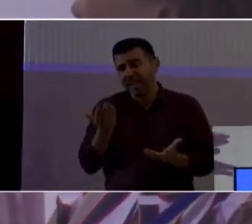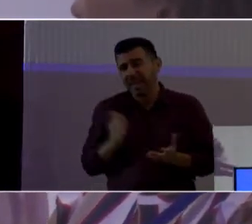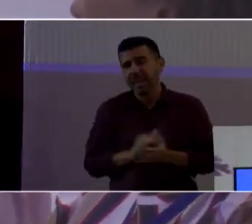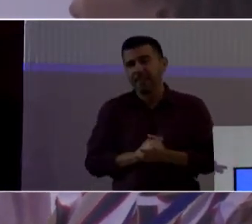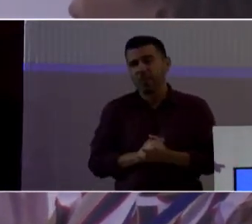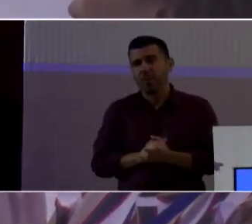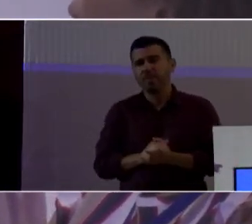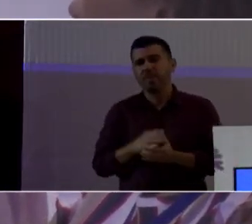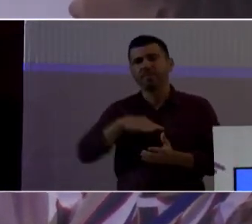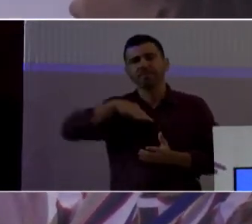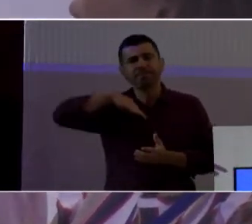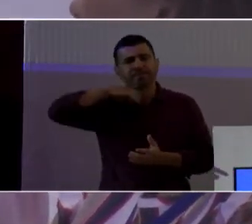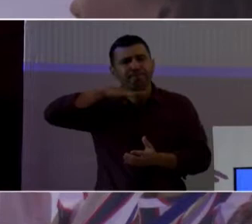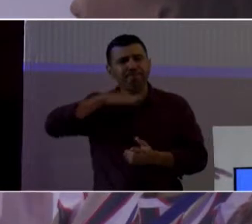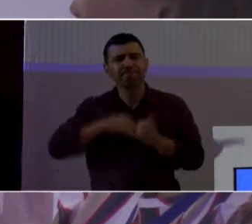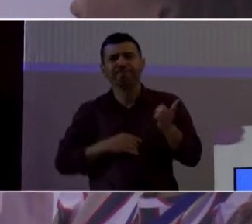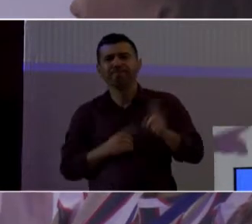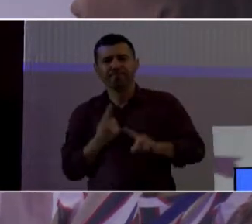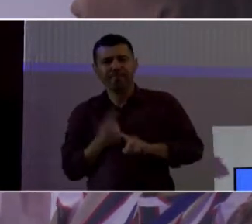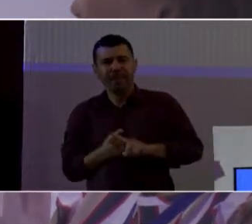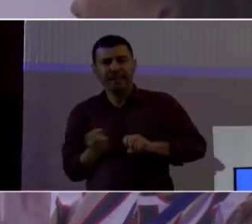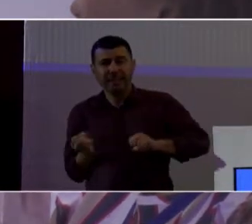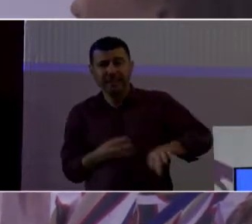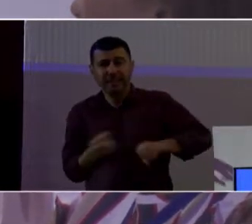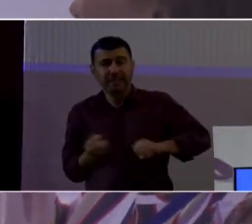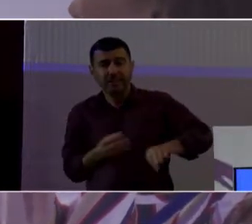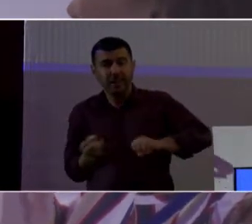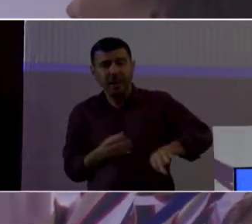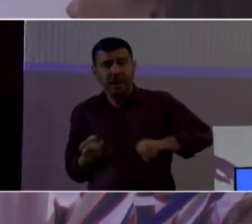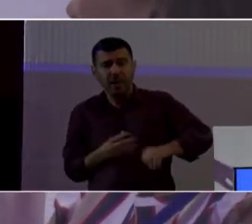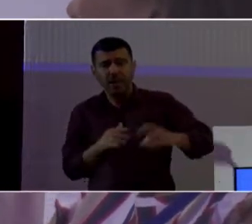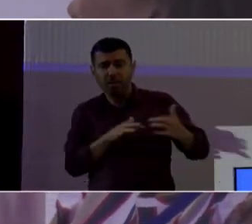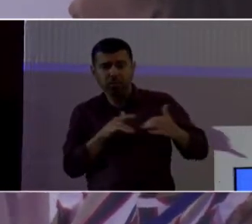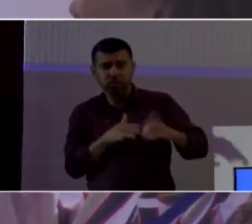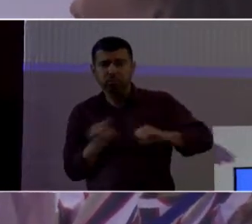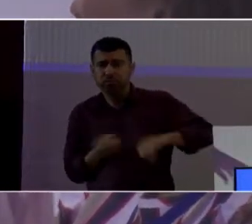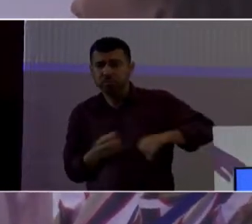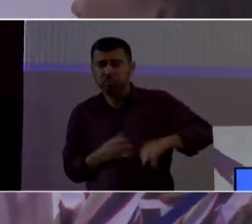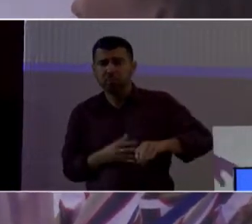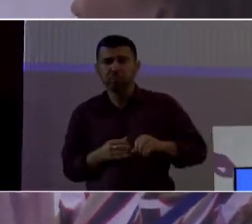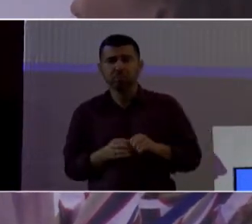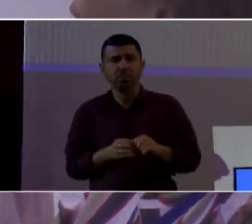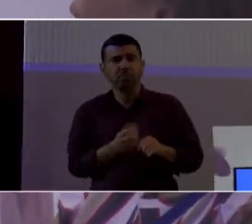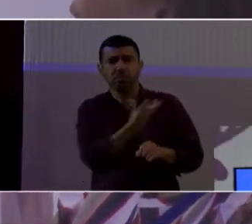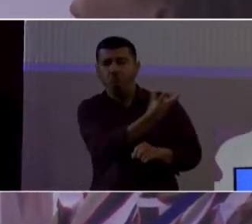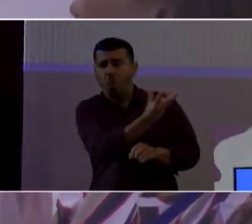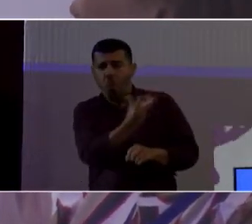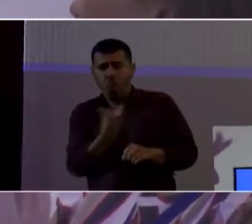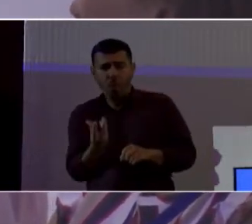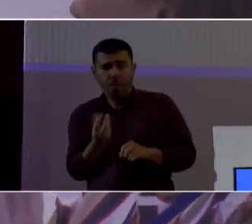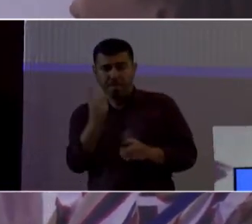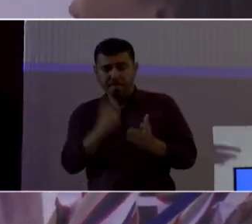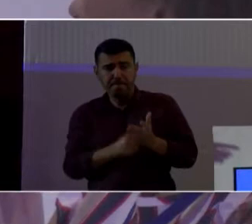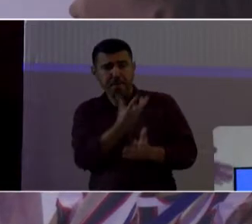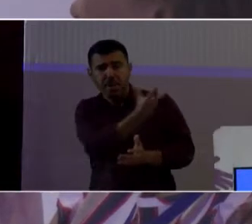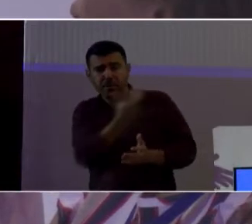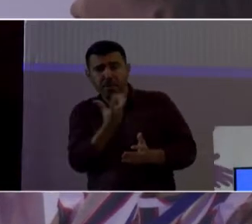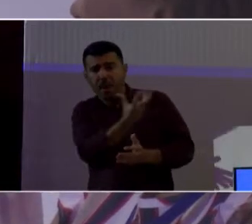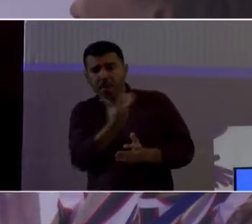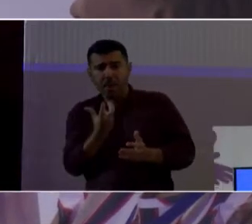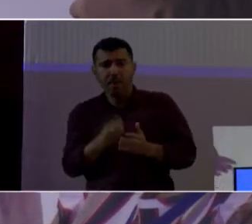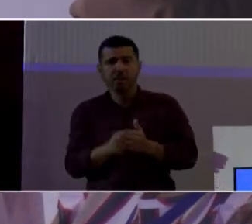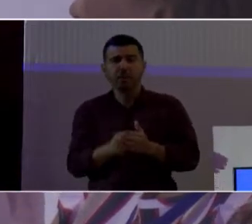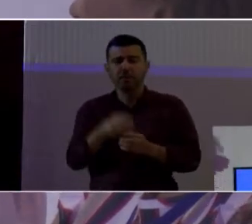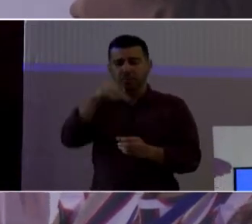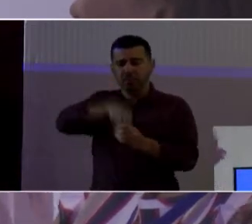las miles de personas que se desmovilizaron no logran integrarse de manera exitosa a